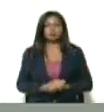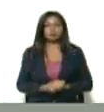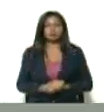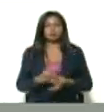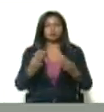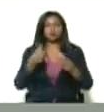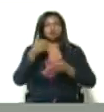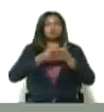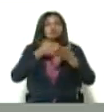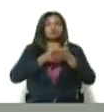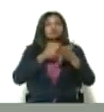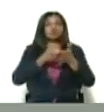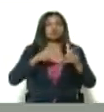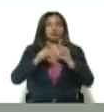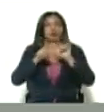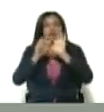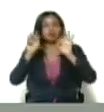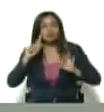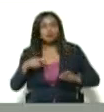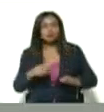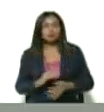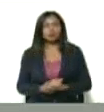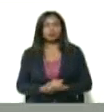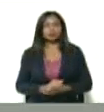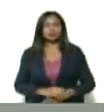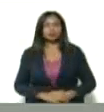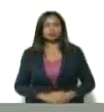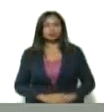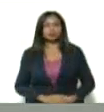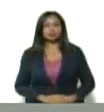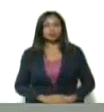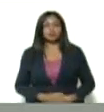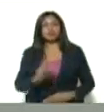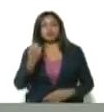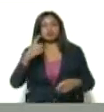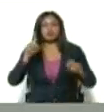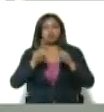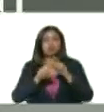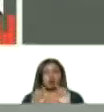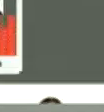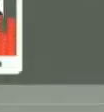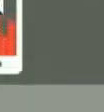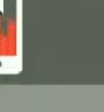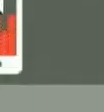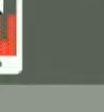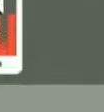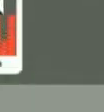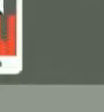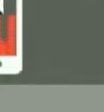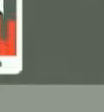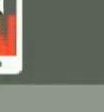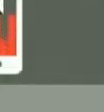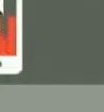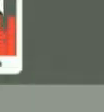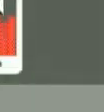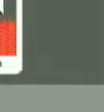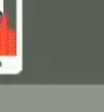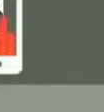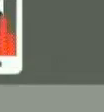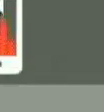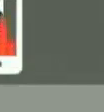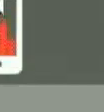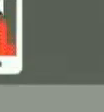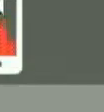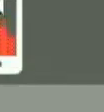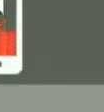lucha y batalla para llegar ahí. Falta sacrificio, falta cuarentena, falta trabajo médico, investigación.